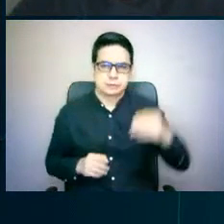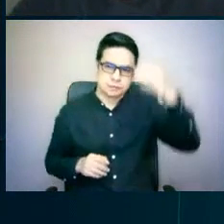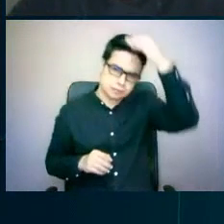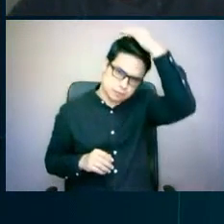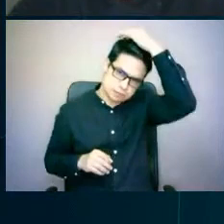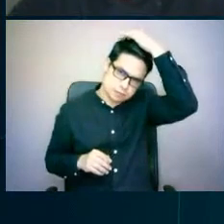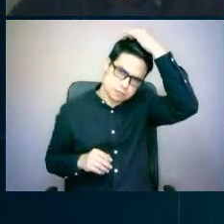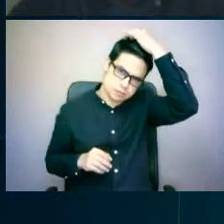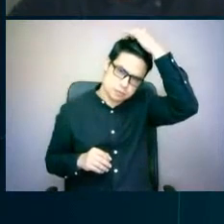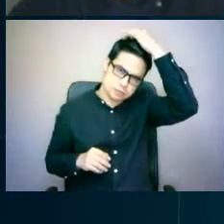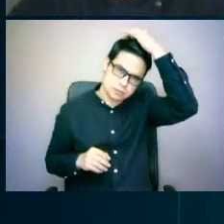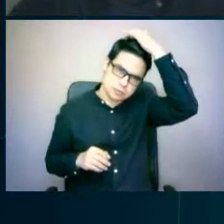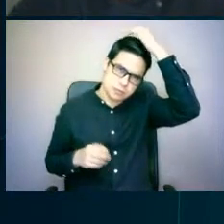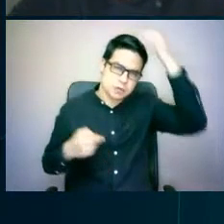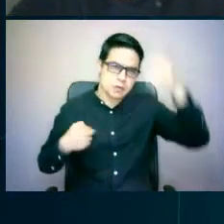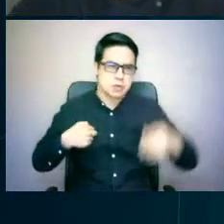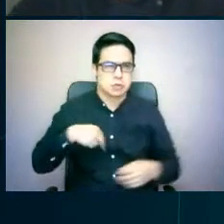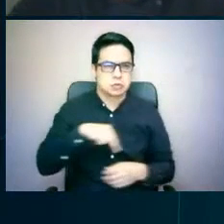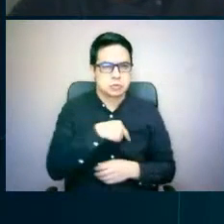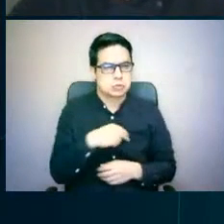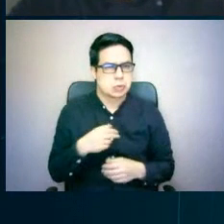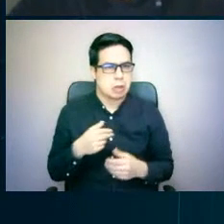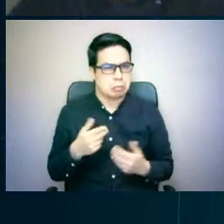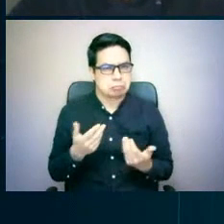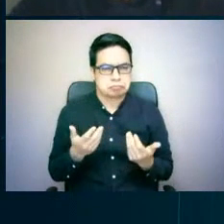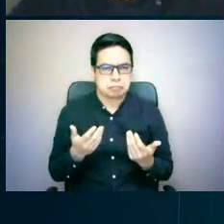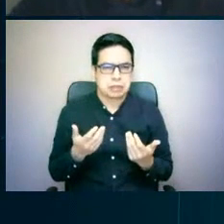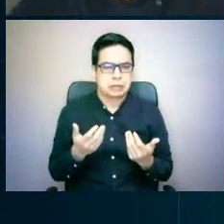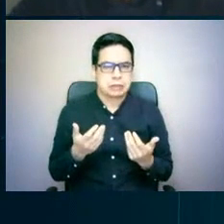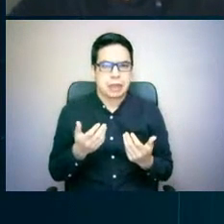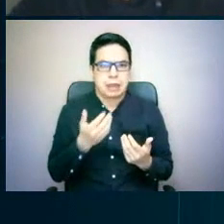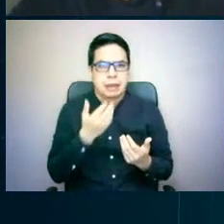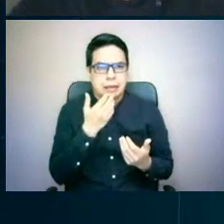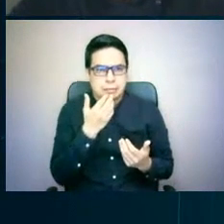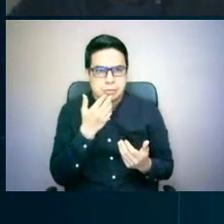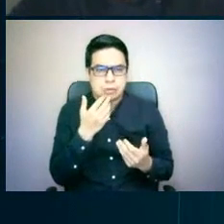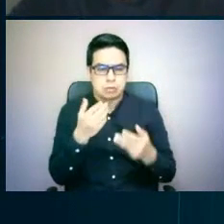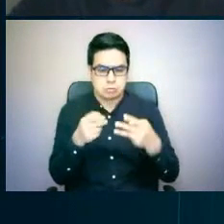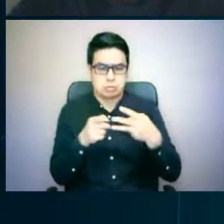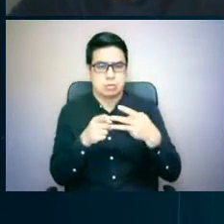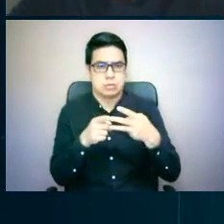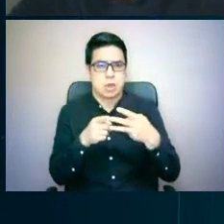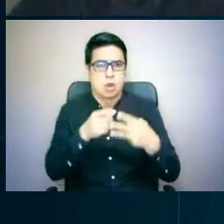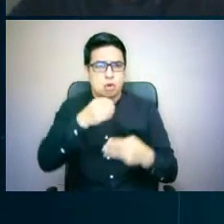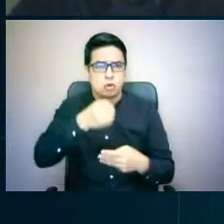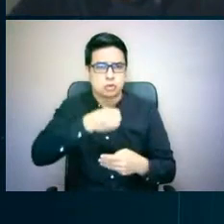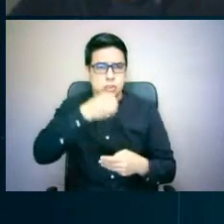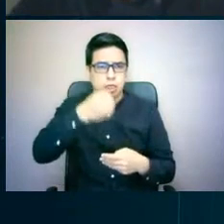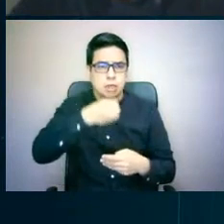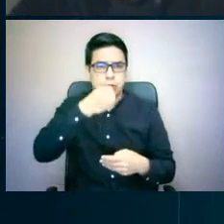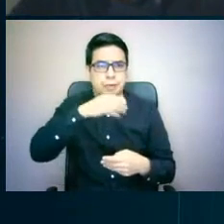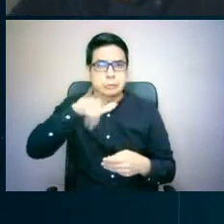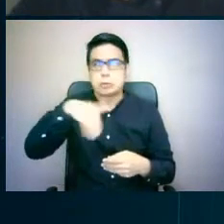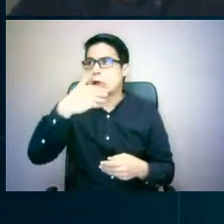debido a que no tendríamos que hacer el proceso complejo de la disposición final, tendríamos